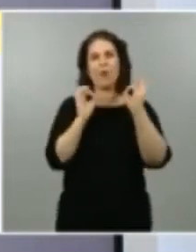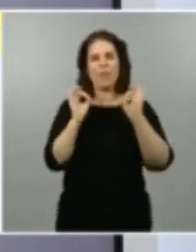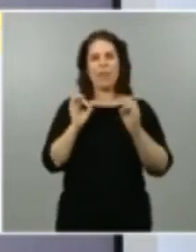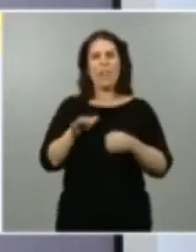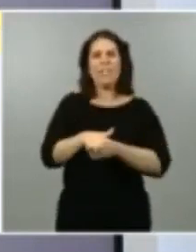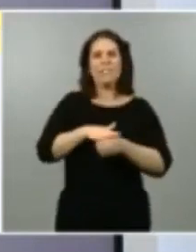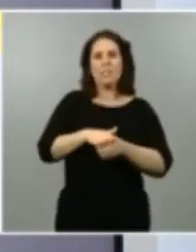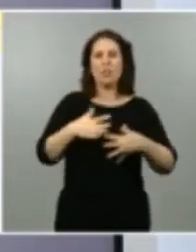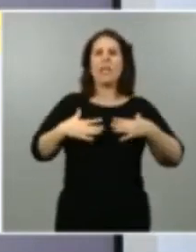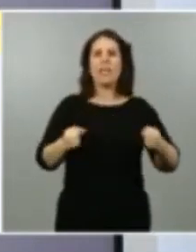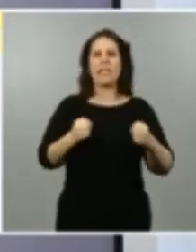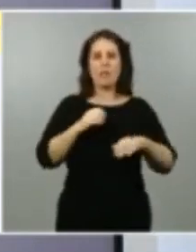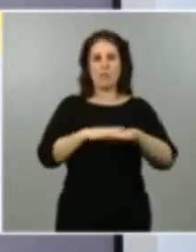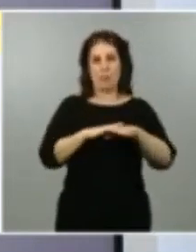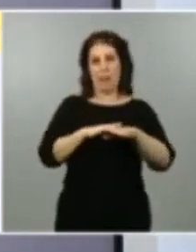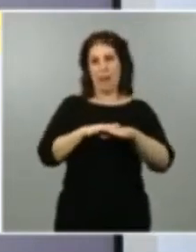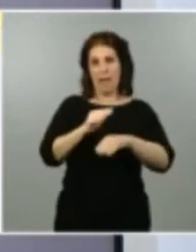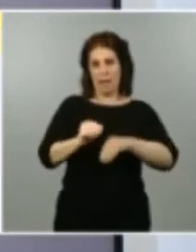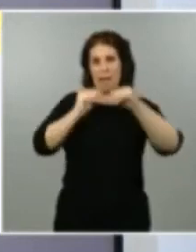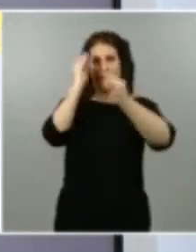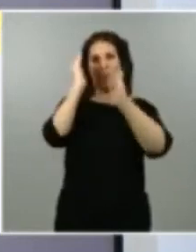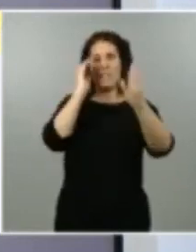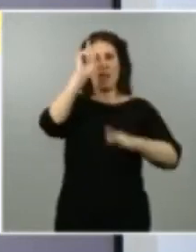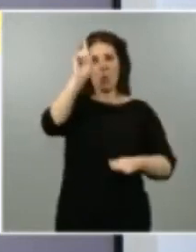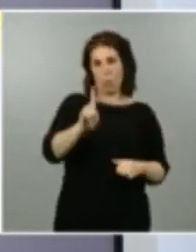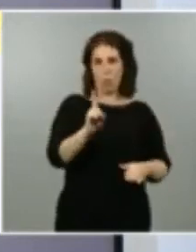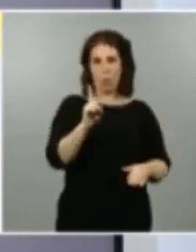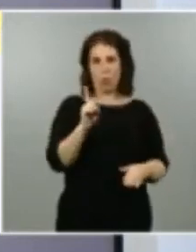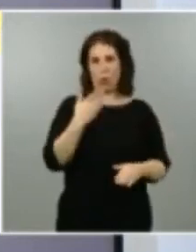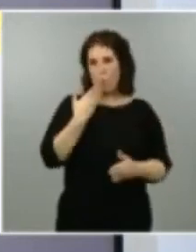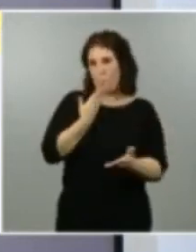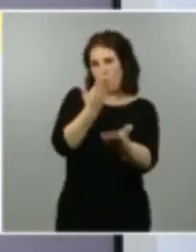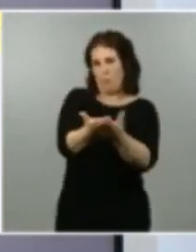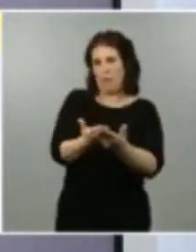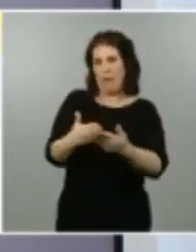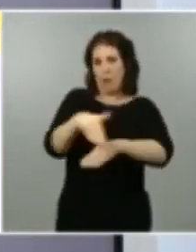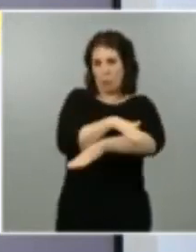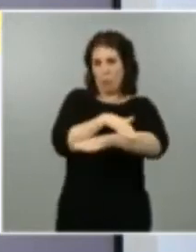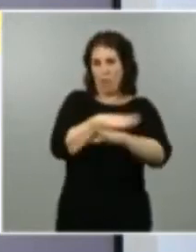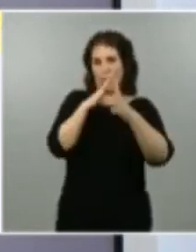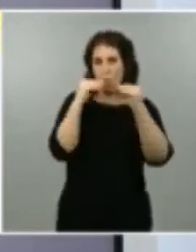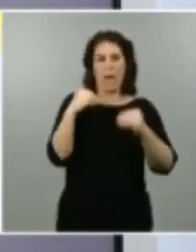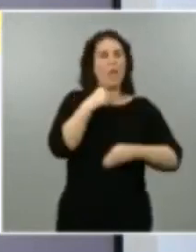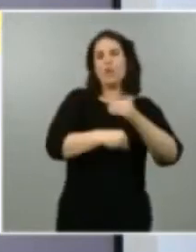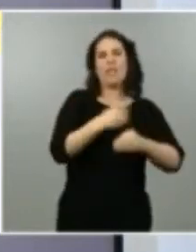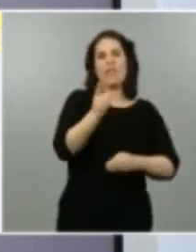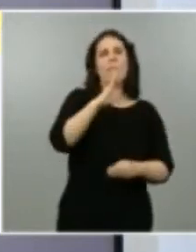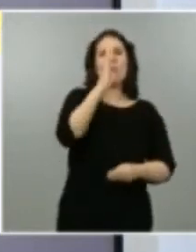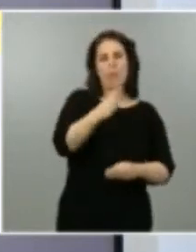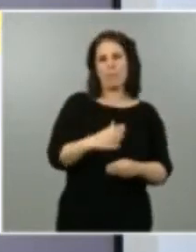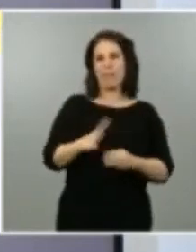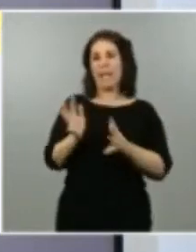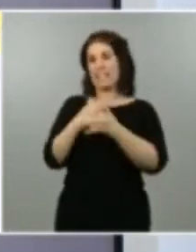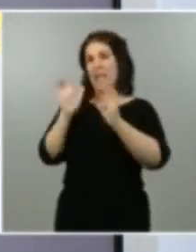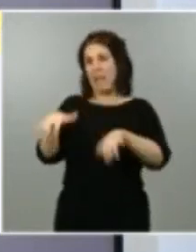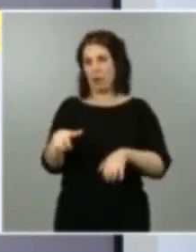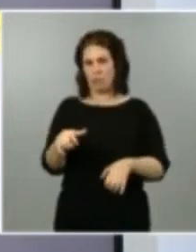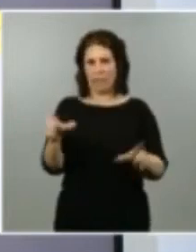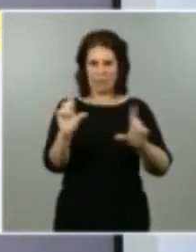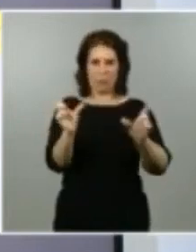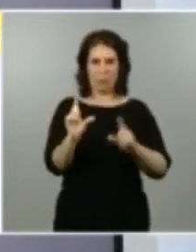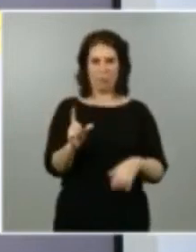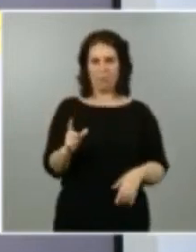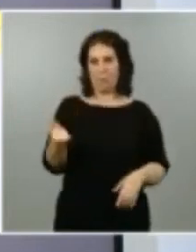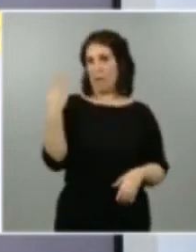des escalada como reclamaba la junta de andalucía castilla y león televisión esta noche la junta de castilla y léon daba por